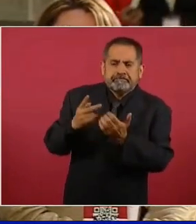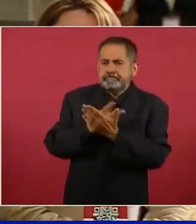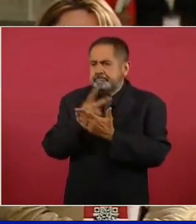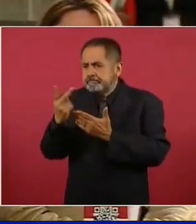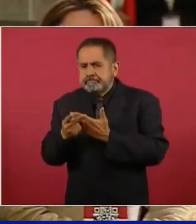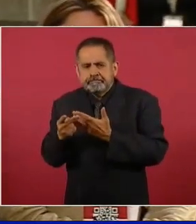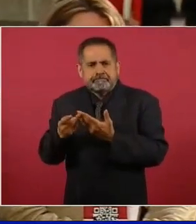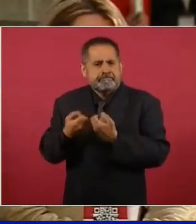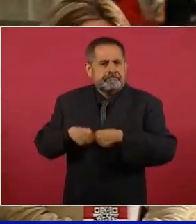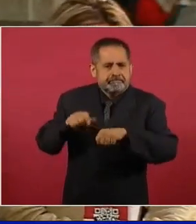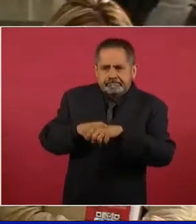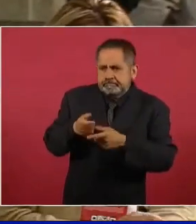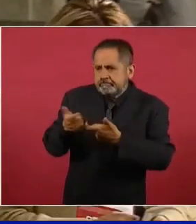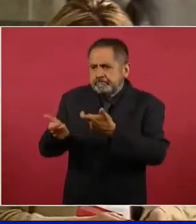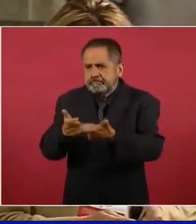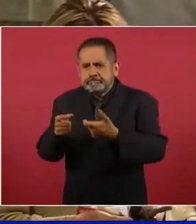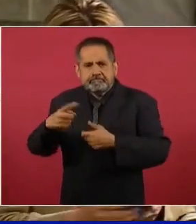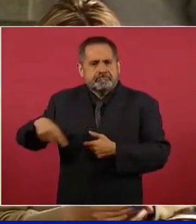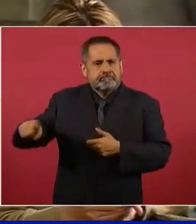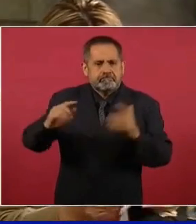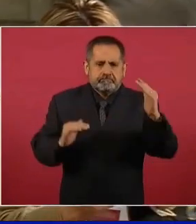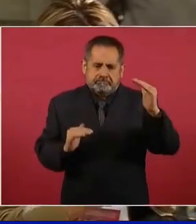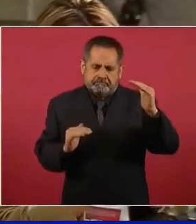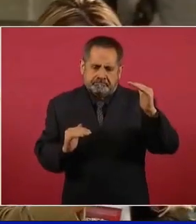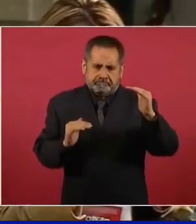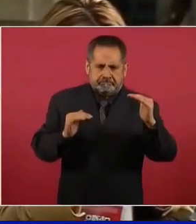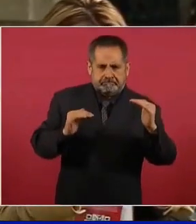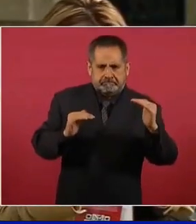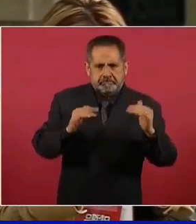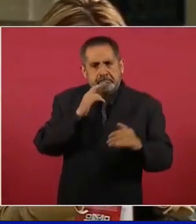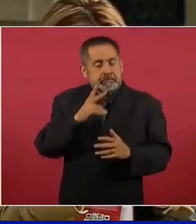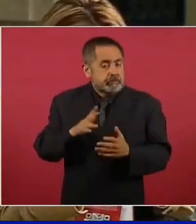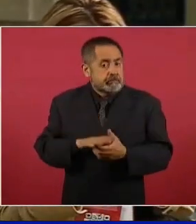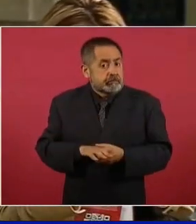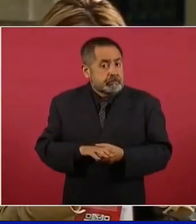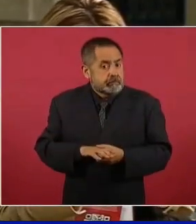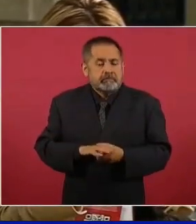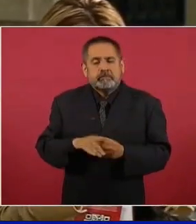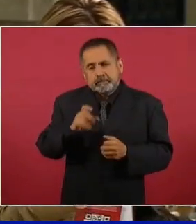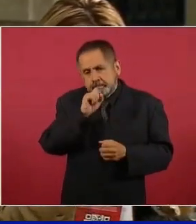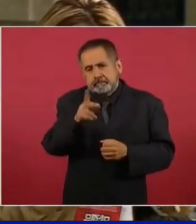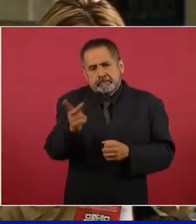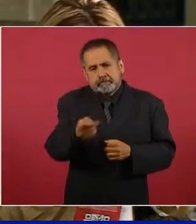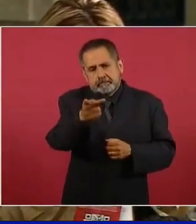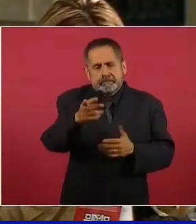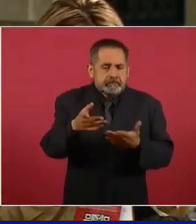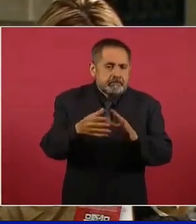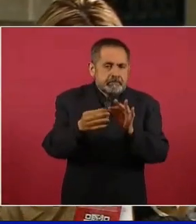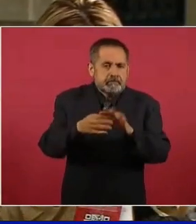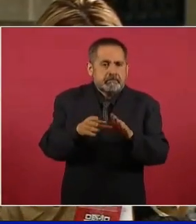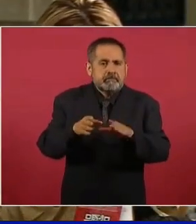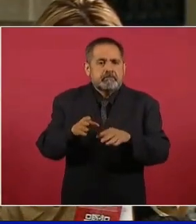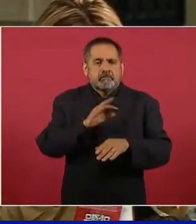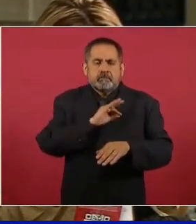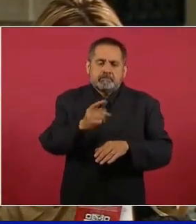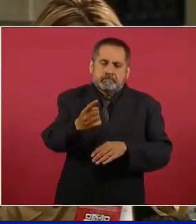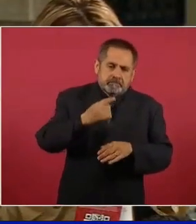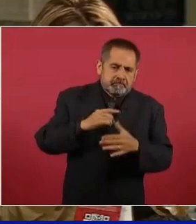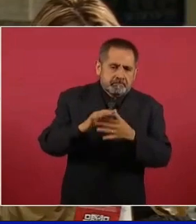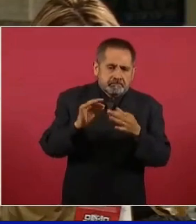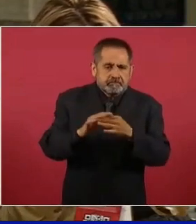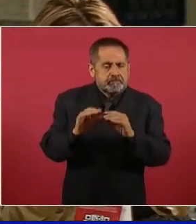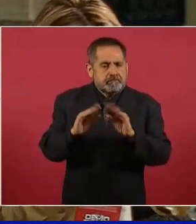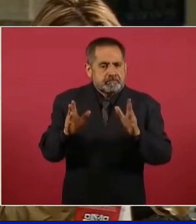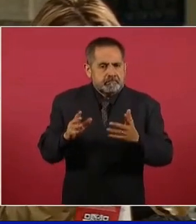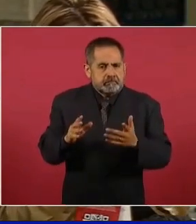estado pues incidiendo en la disminución de la desigualdad. También en este mismo sentido preguntarle, bueno, más bien si pudiera,